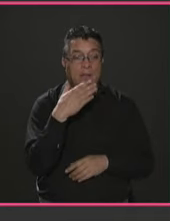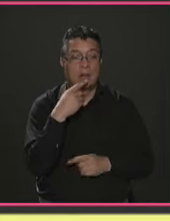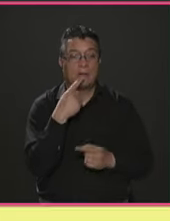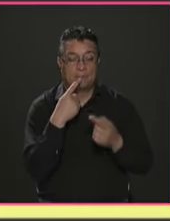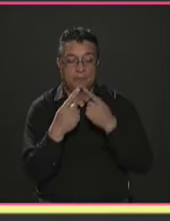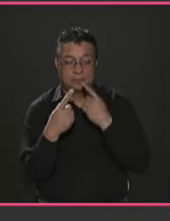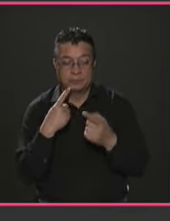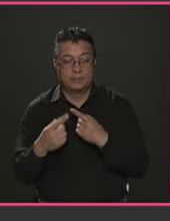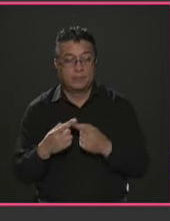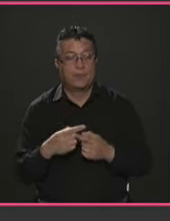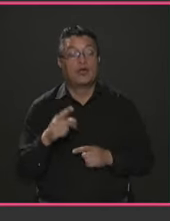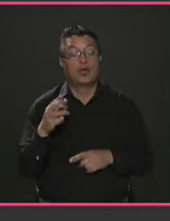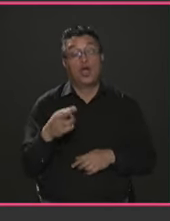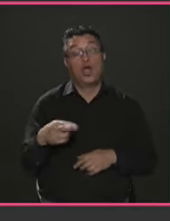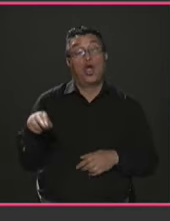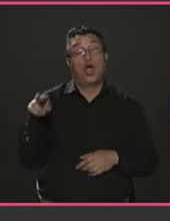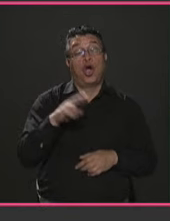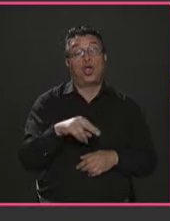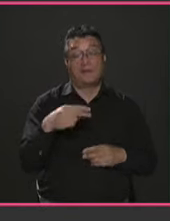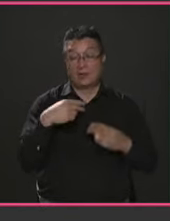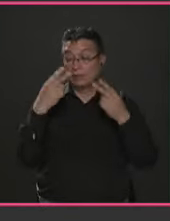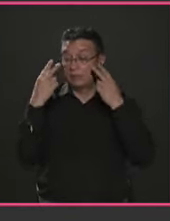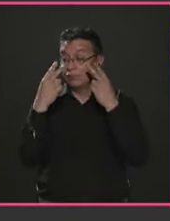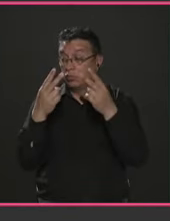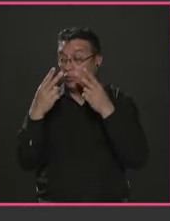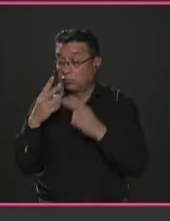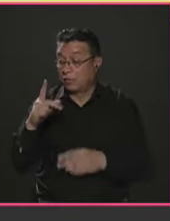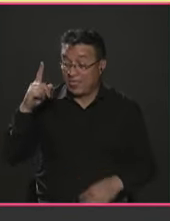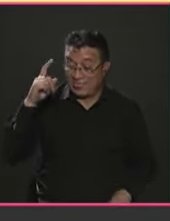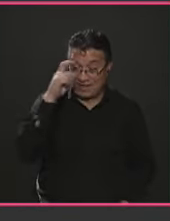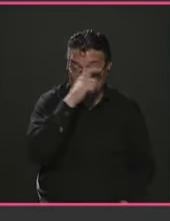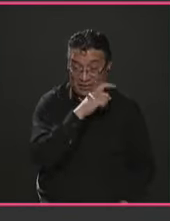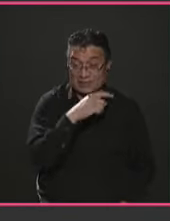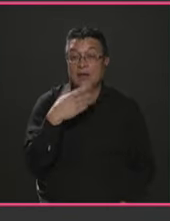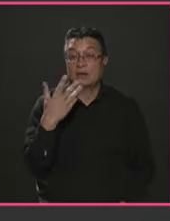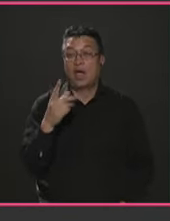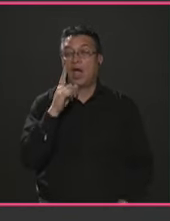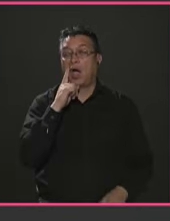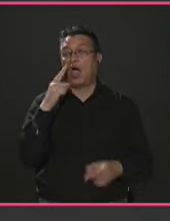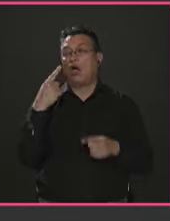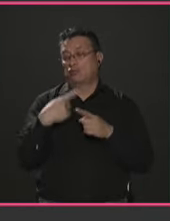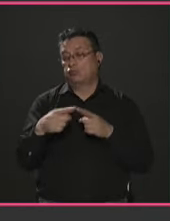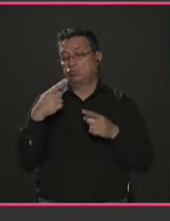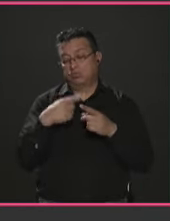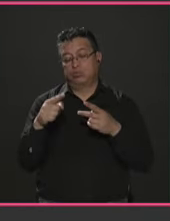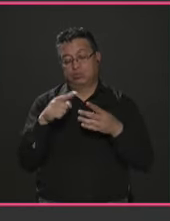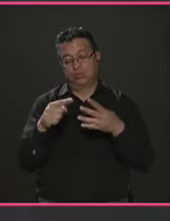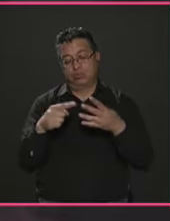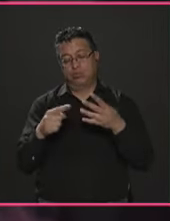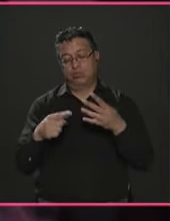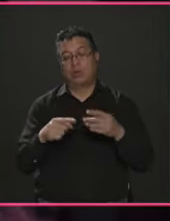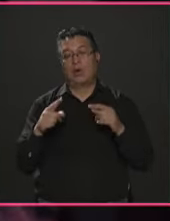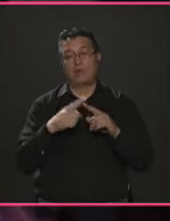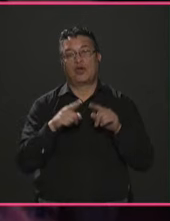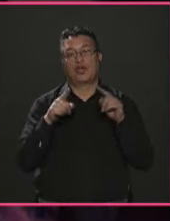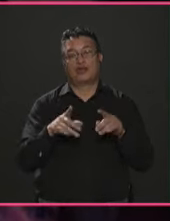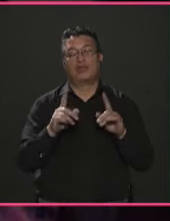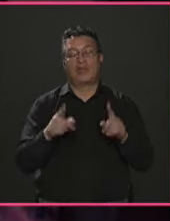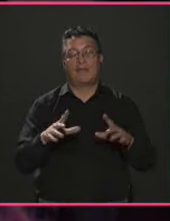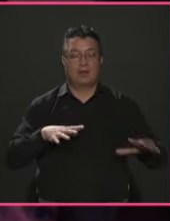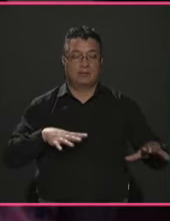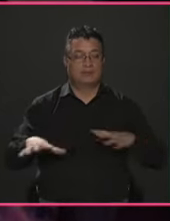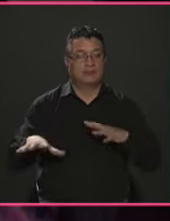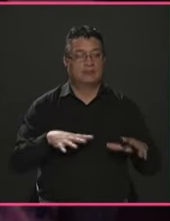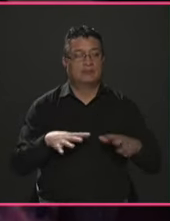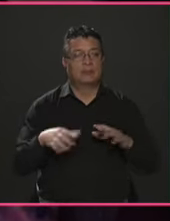suministro Y nuevamente el transporte es complicado verdad Entonces hay varios factores y por eso tenemos que movilizarlos cuando